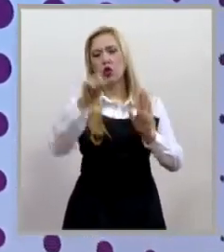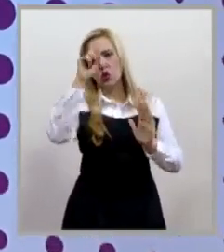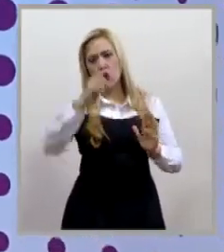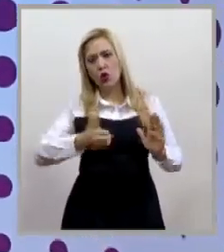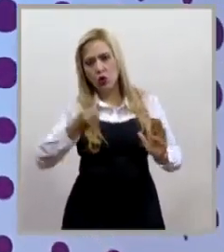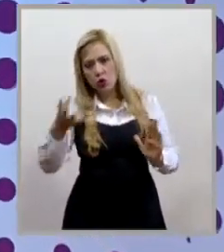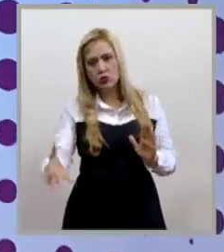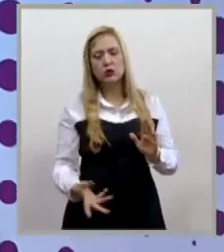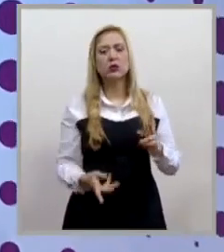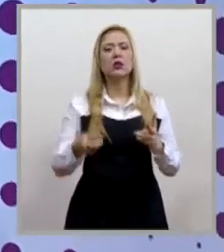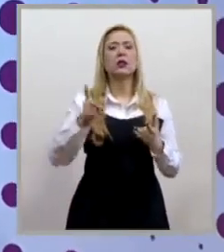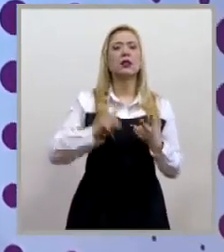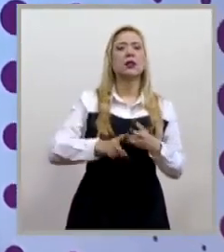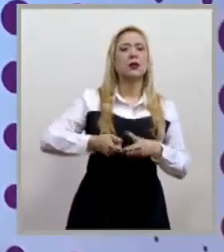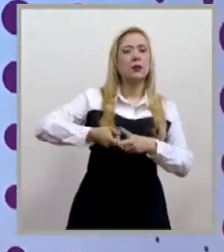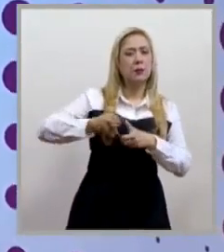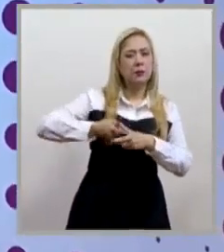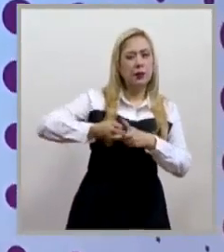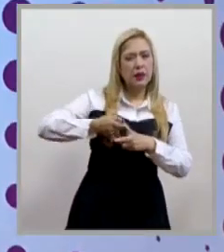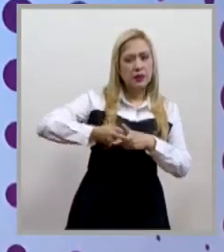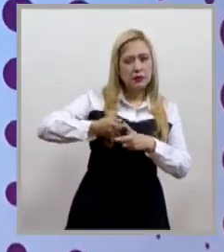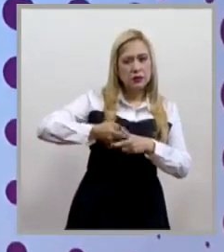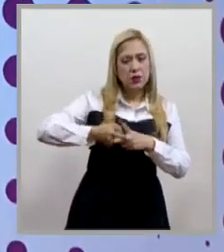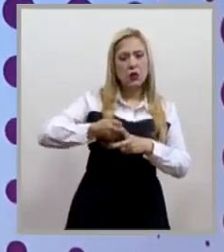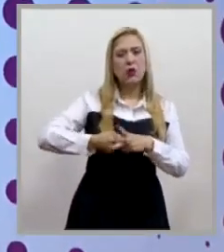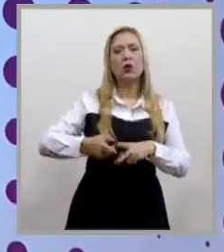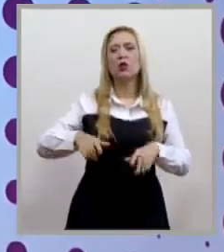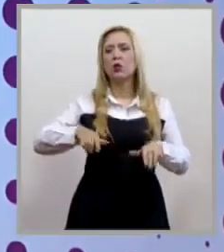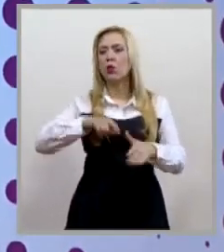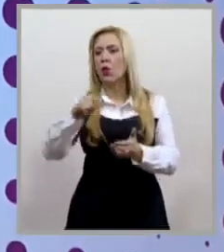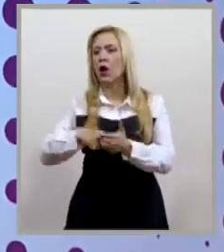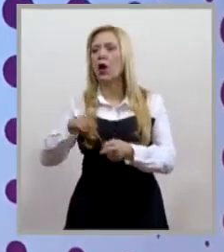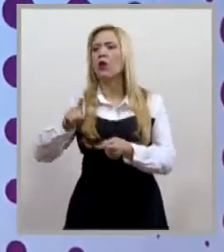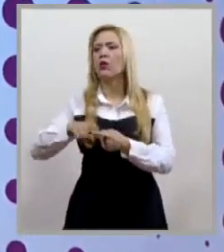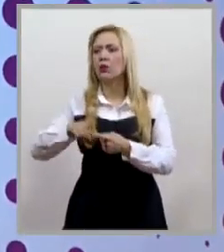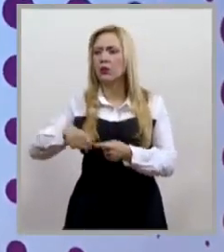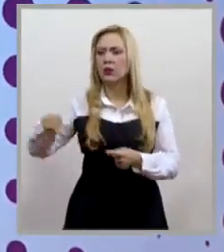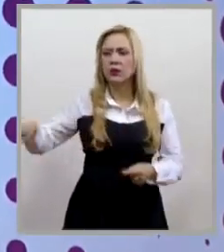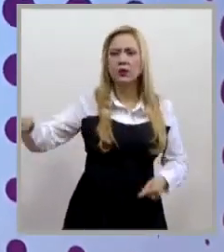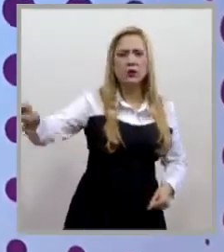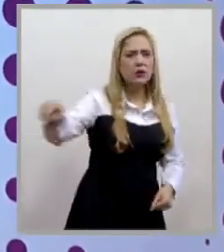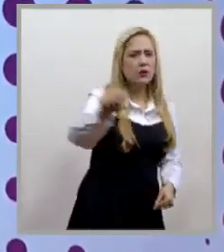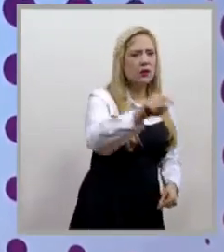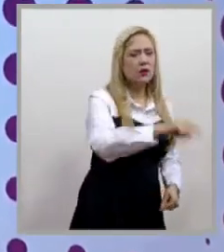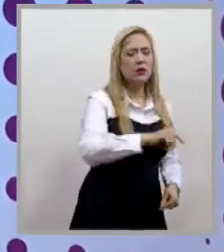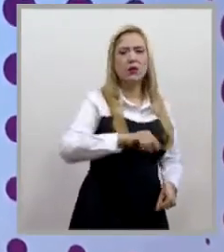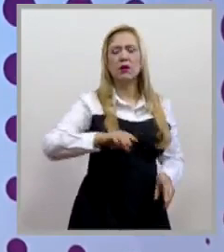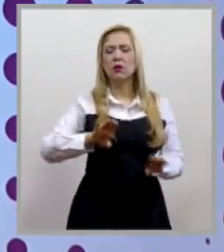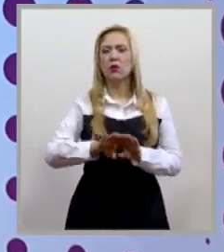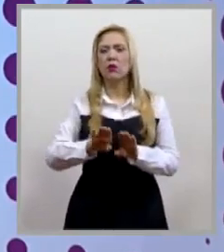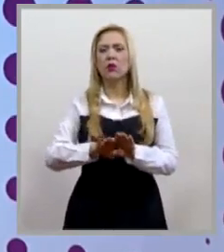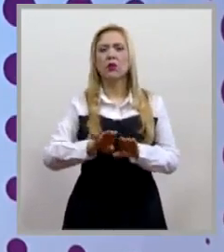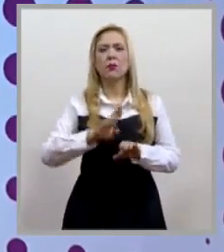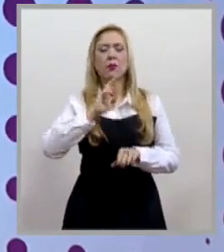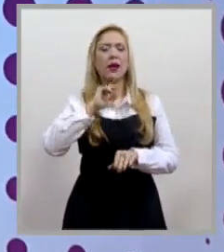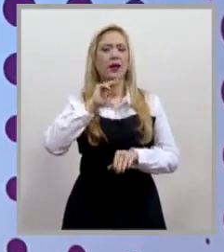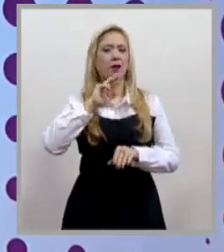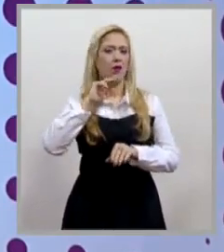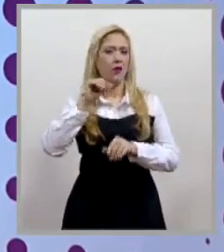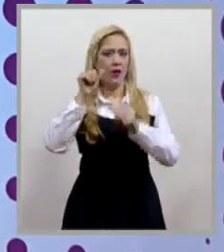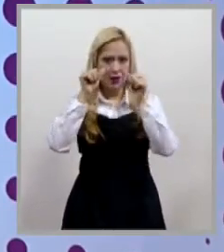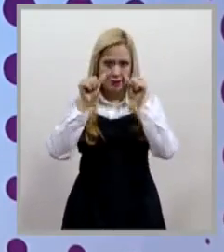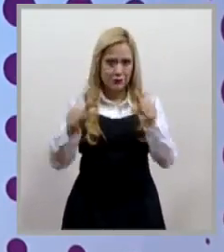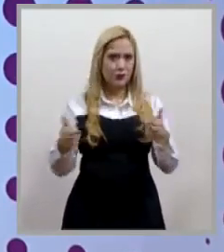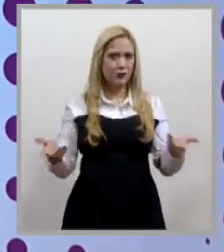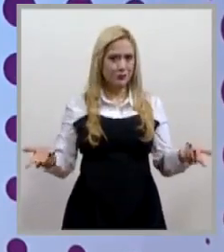la medición estableciendo indicadores, cartografías para ver cómo se va avanzando. El tema del cambio cultural es muy